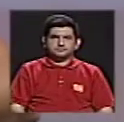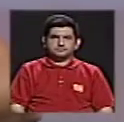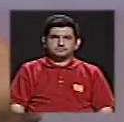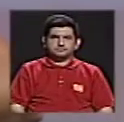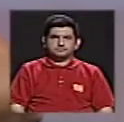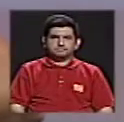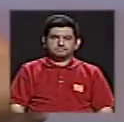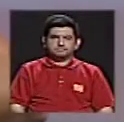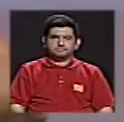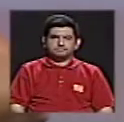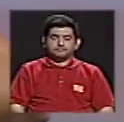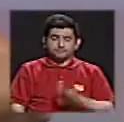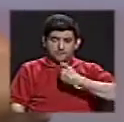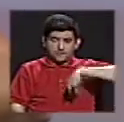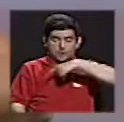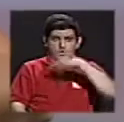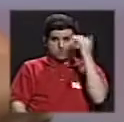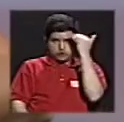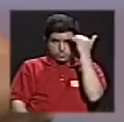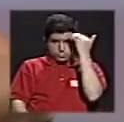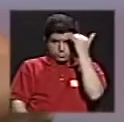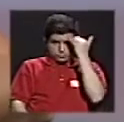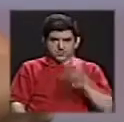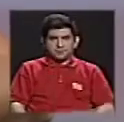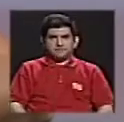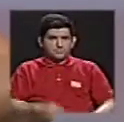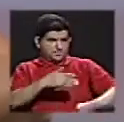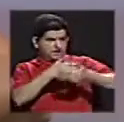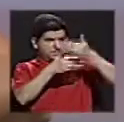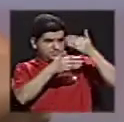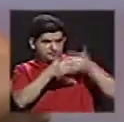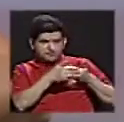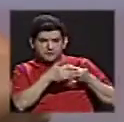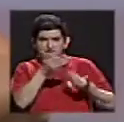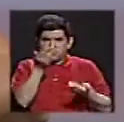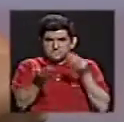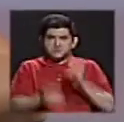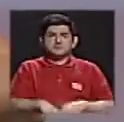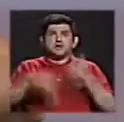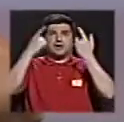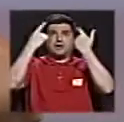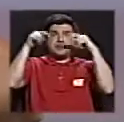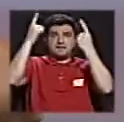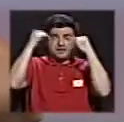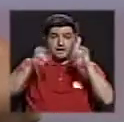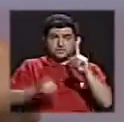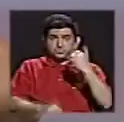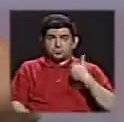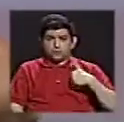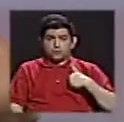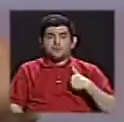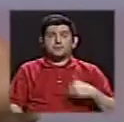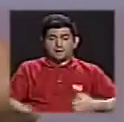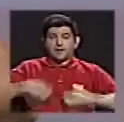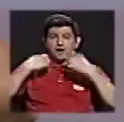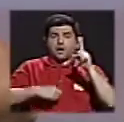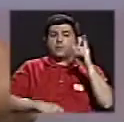Y pues sabemos que siempre detrás de el éxito de un hombre está la mujer, ¿verdad? Que es la